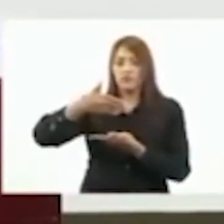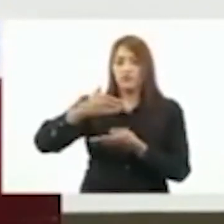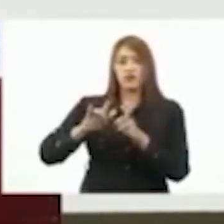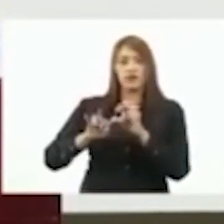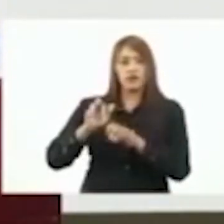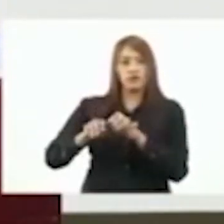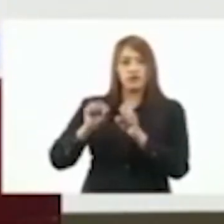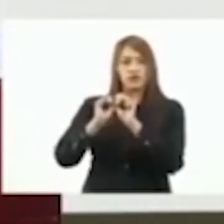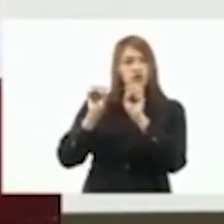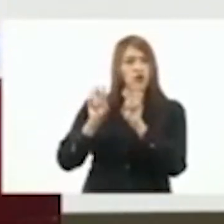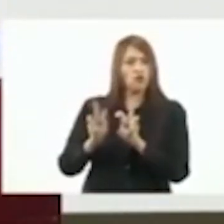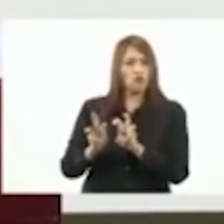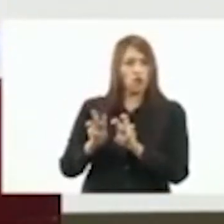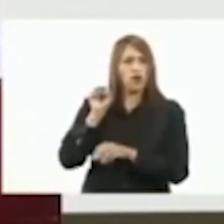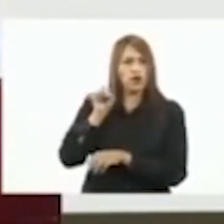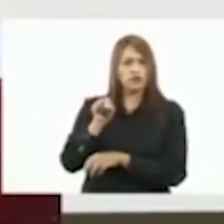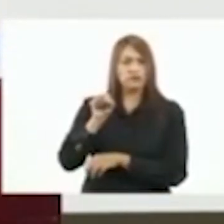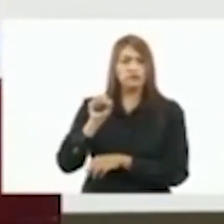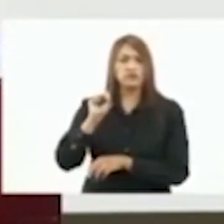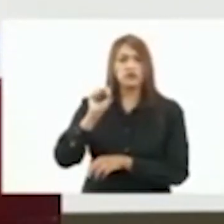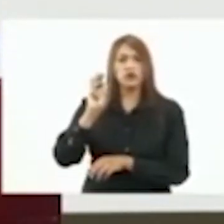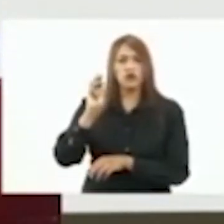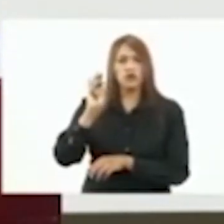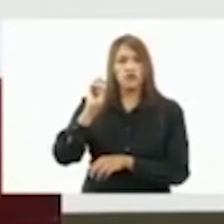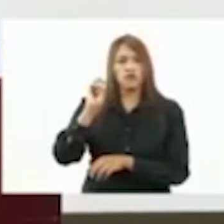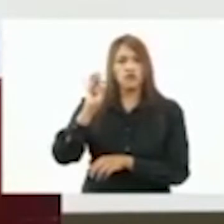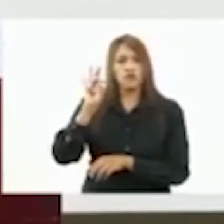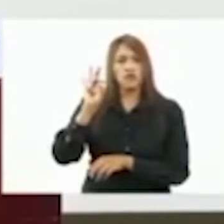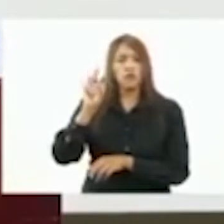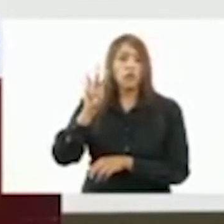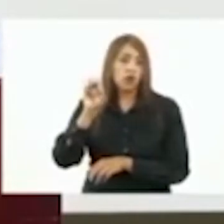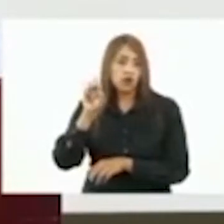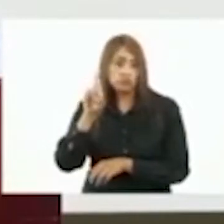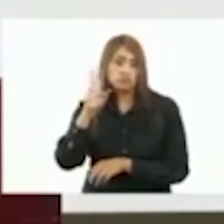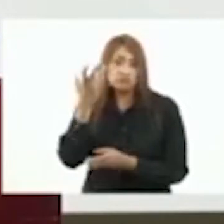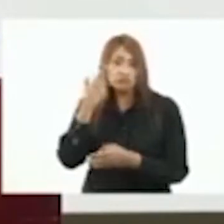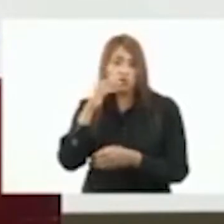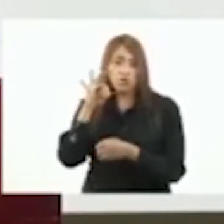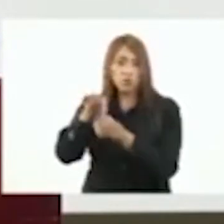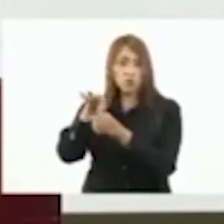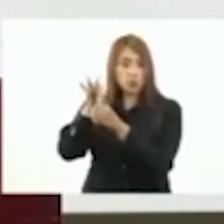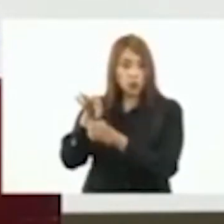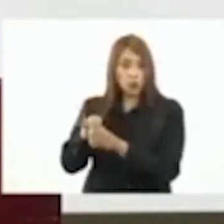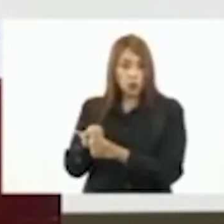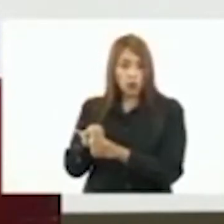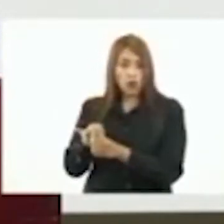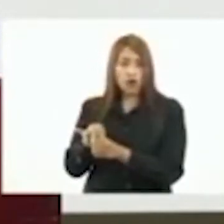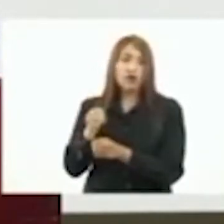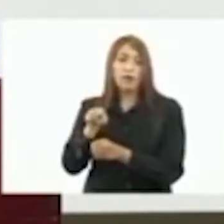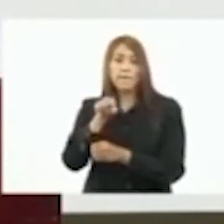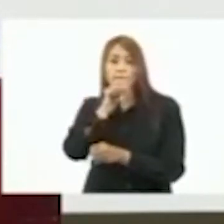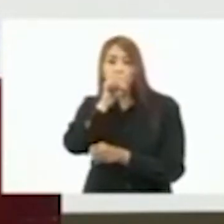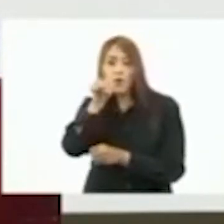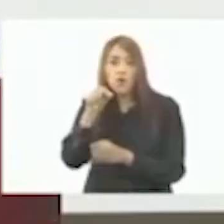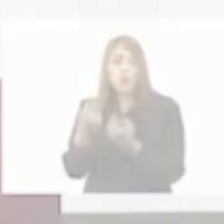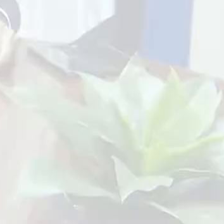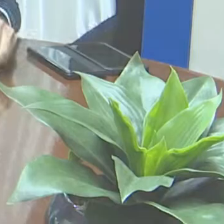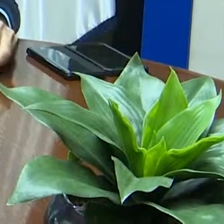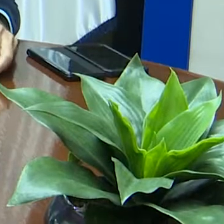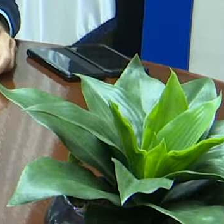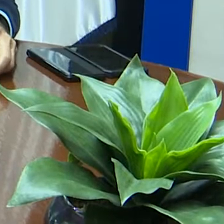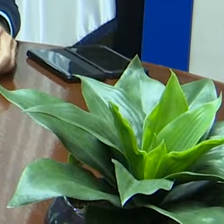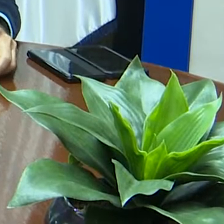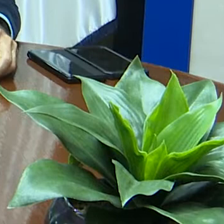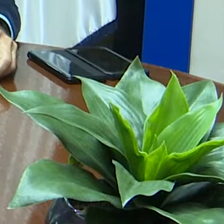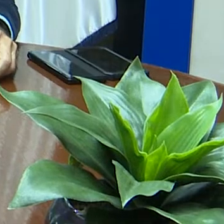laptop con software ad hoc para el registro de votos enteros, fraccionados y preferencia, según el tipo de elección.